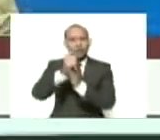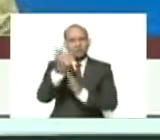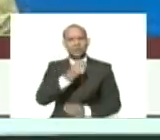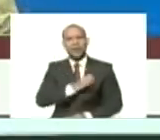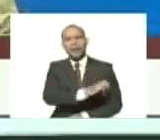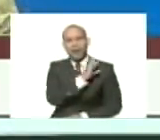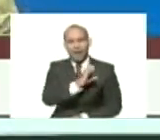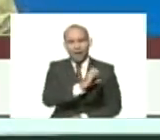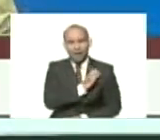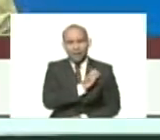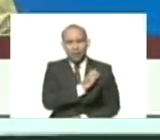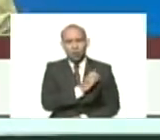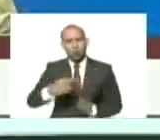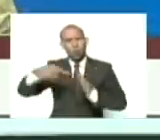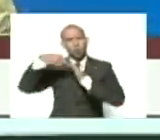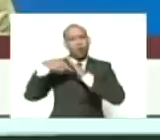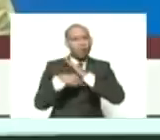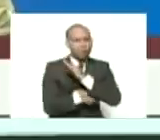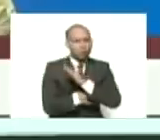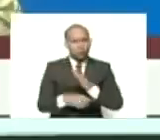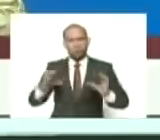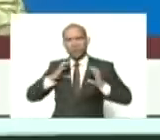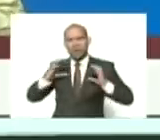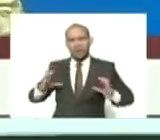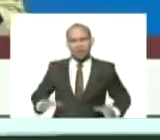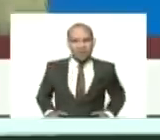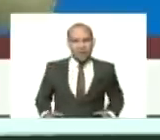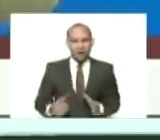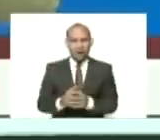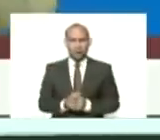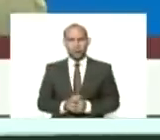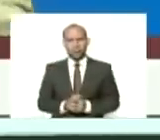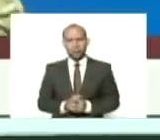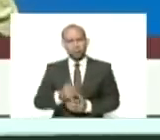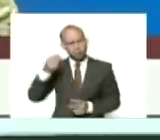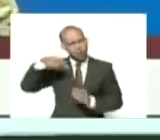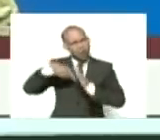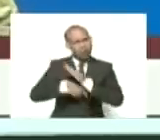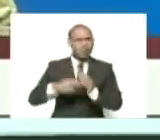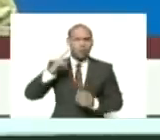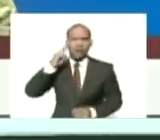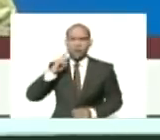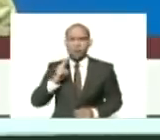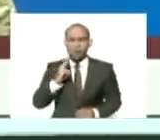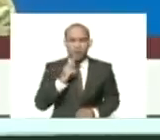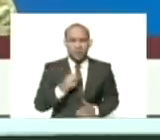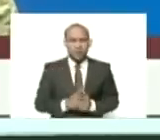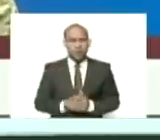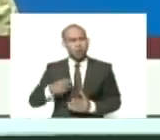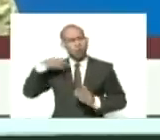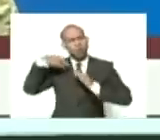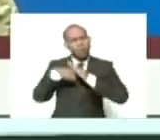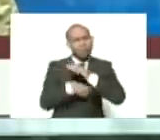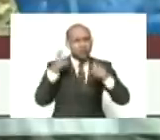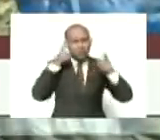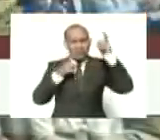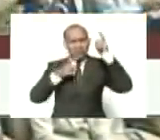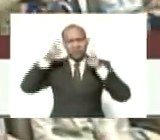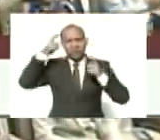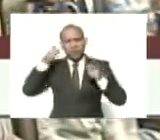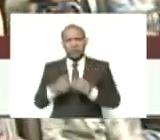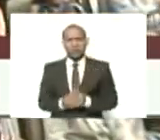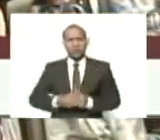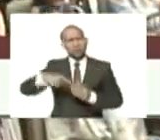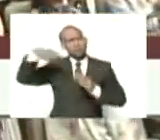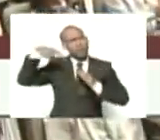ético, profundamente cristiano, profundamente bolivariano, profundamente chavista y